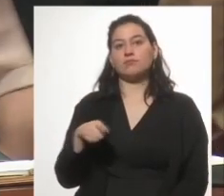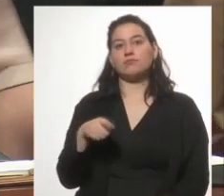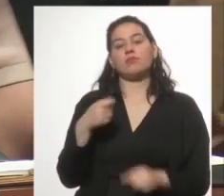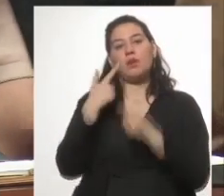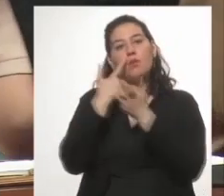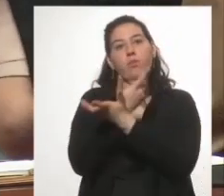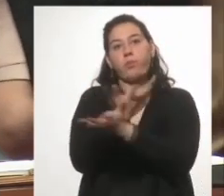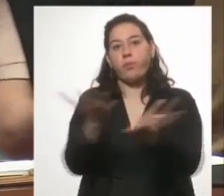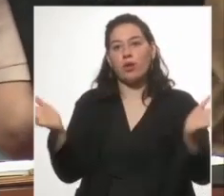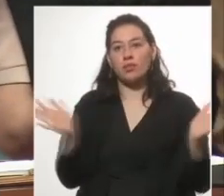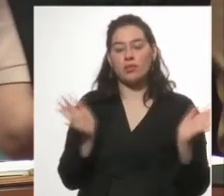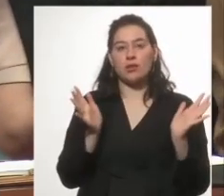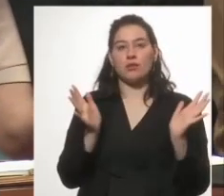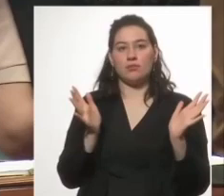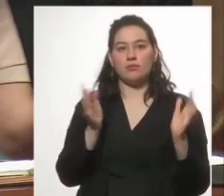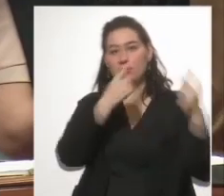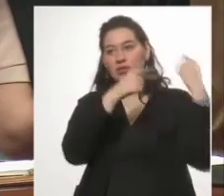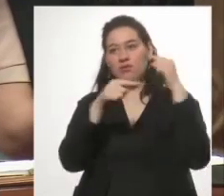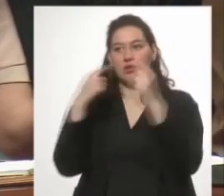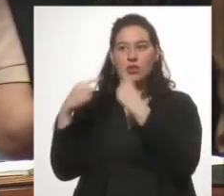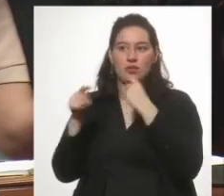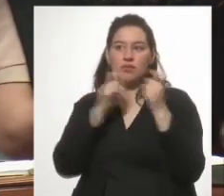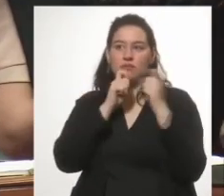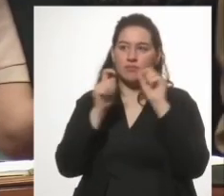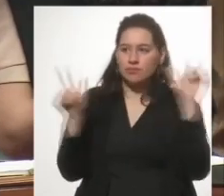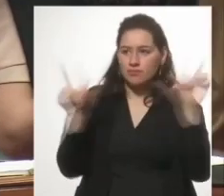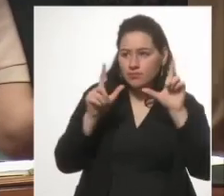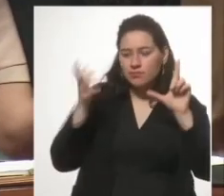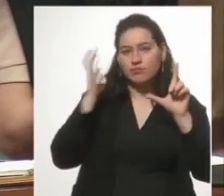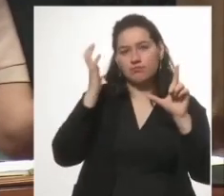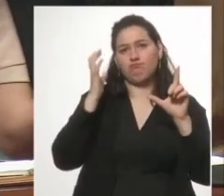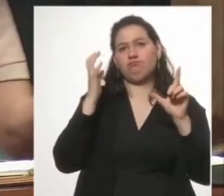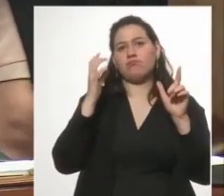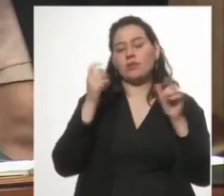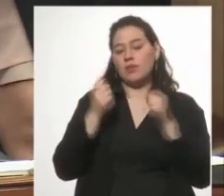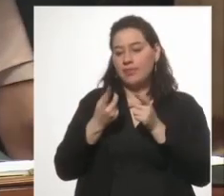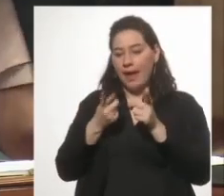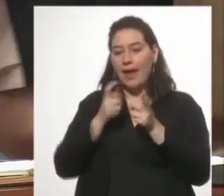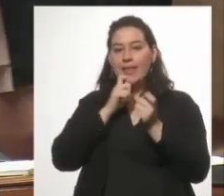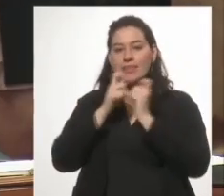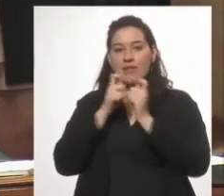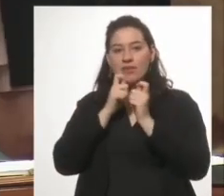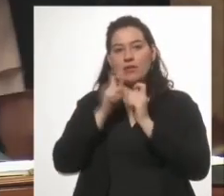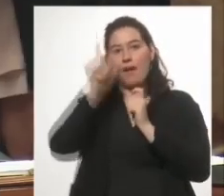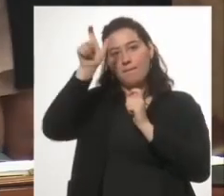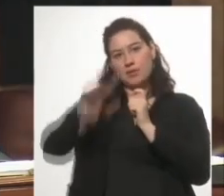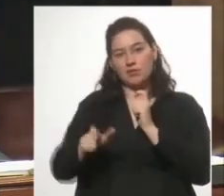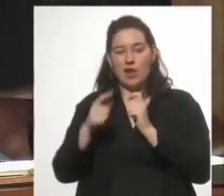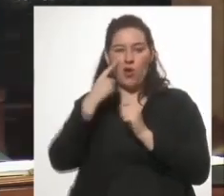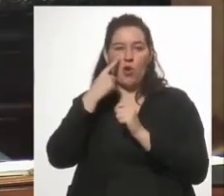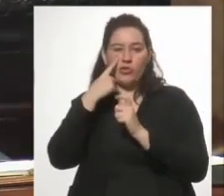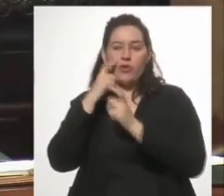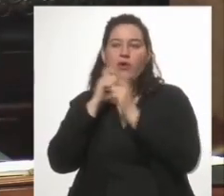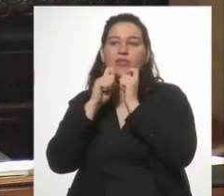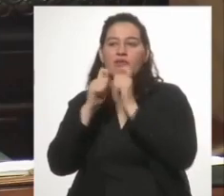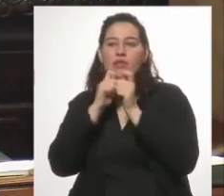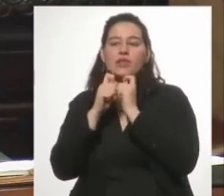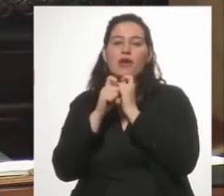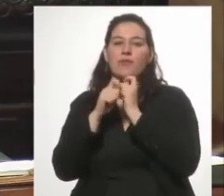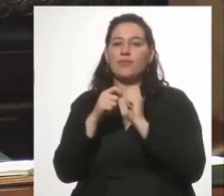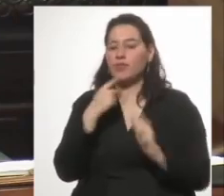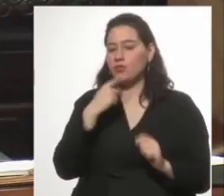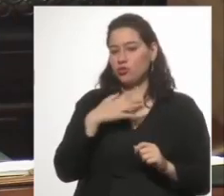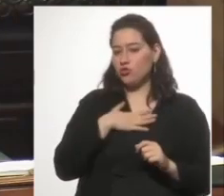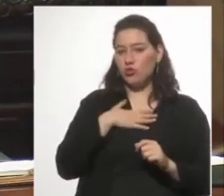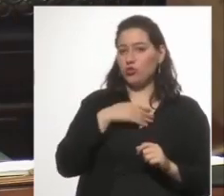escándalo en los distintos medios, concede una entrevista a un conocido comunicador y le dice: